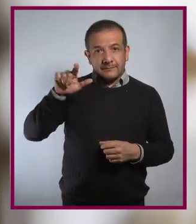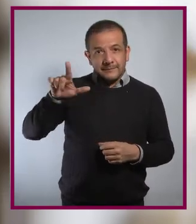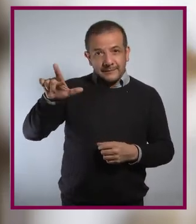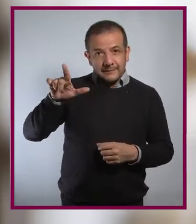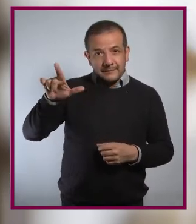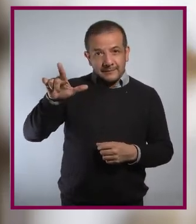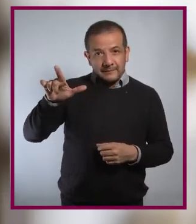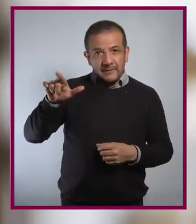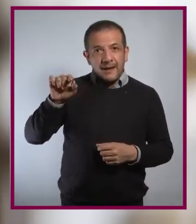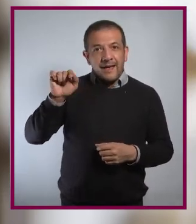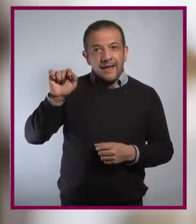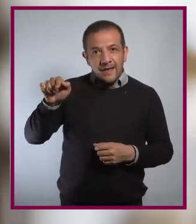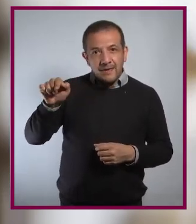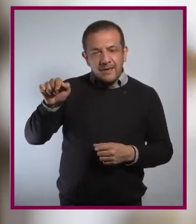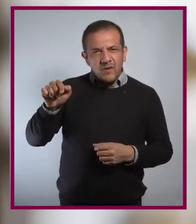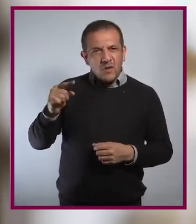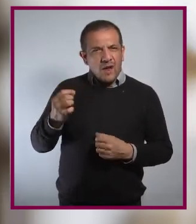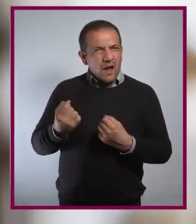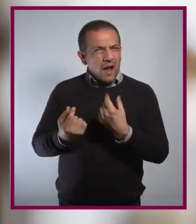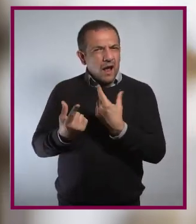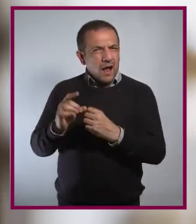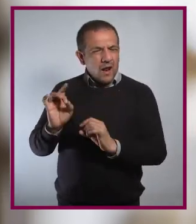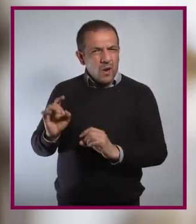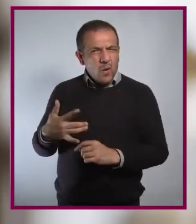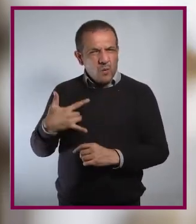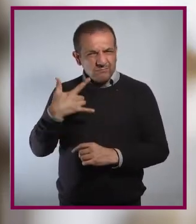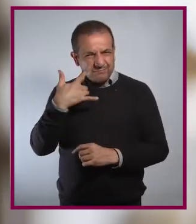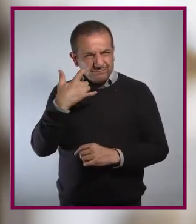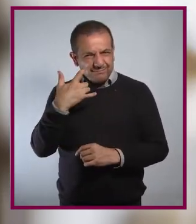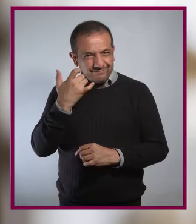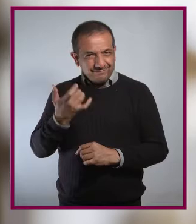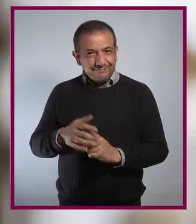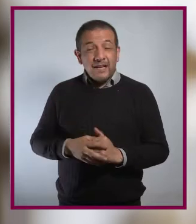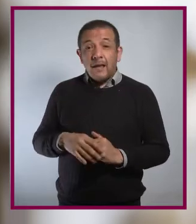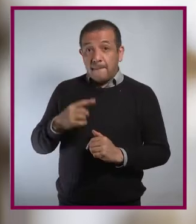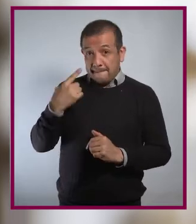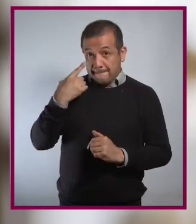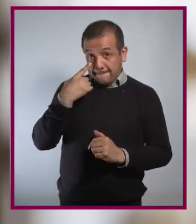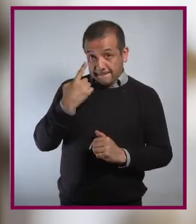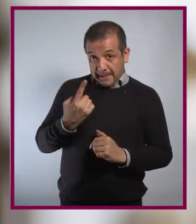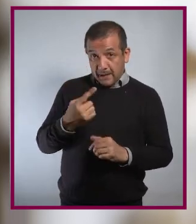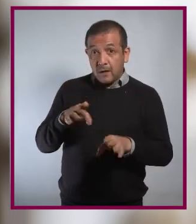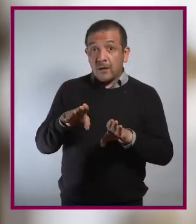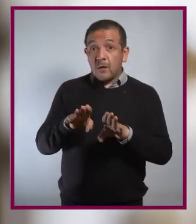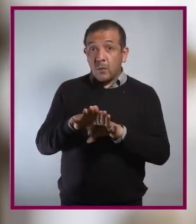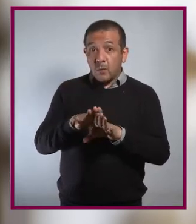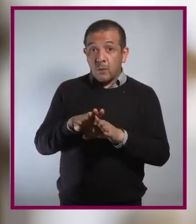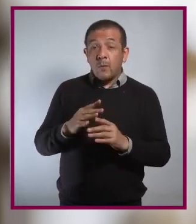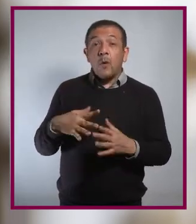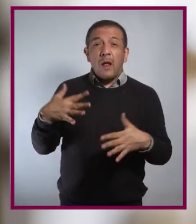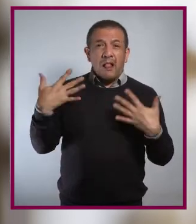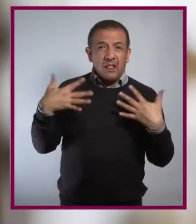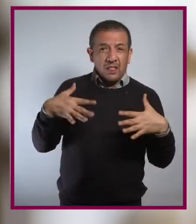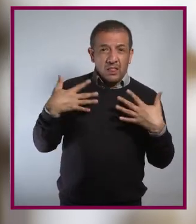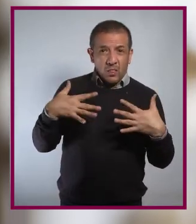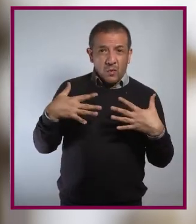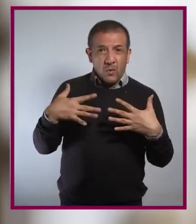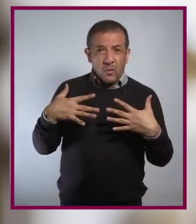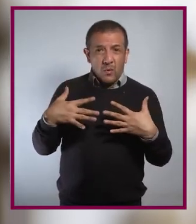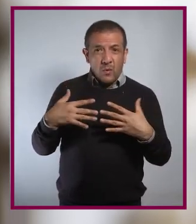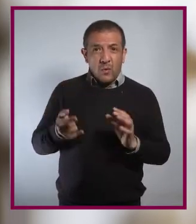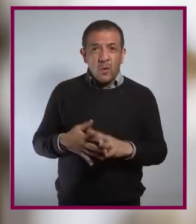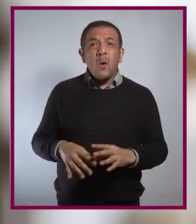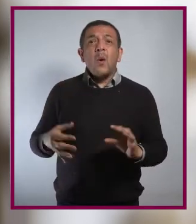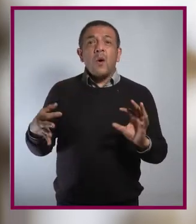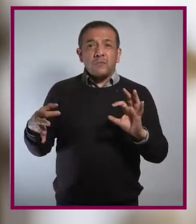XVII, ocurrió un fenómeno curioso. Para que te des cuenta de cómo el dolor tiene un componente